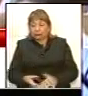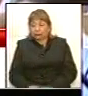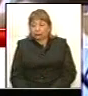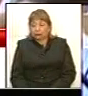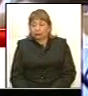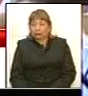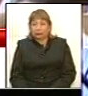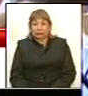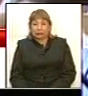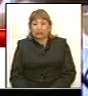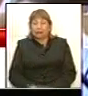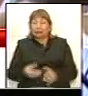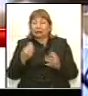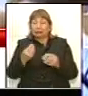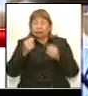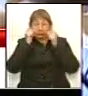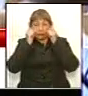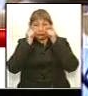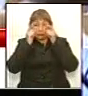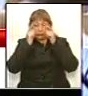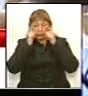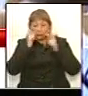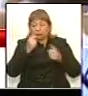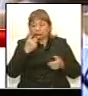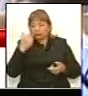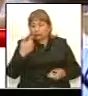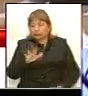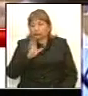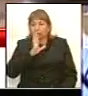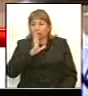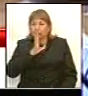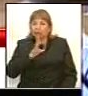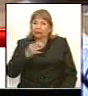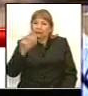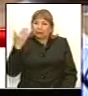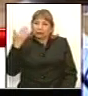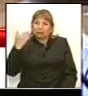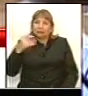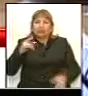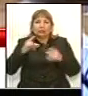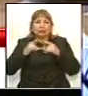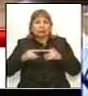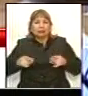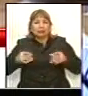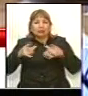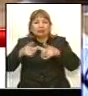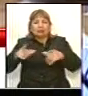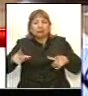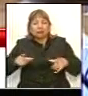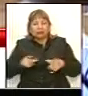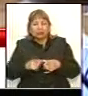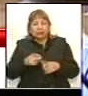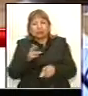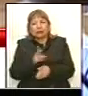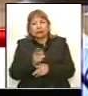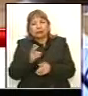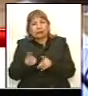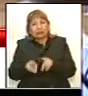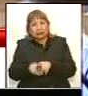cómo se dictamina, me sorprende cuando usted nos dice, y hemos conversado eso, de las aldeas. Las aldeas tienen que ser igual que